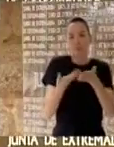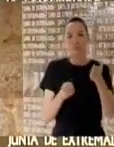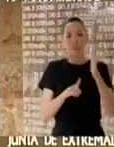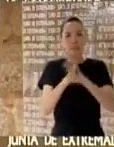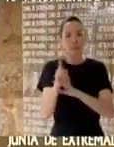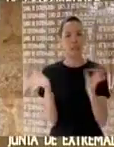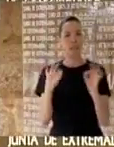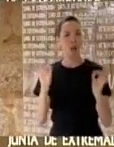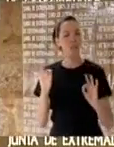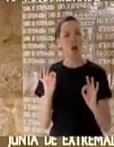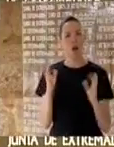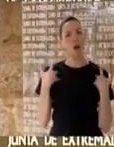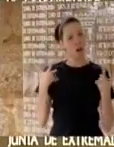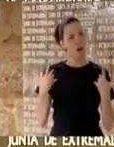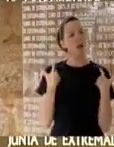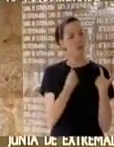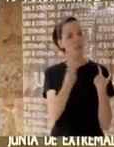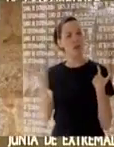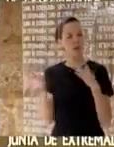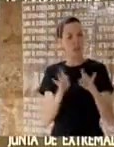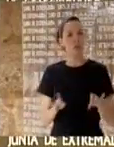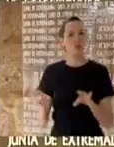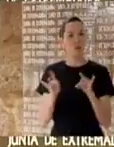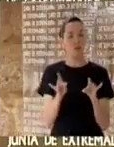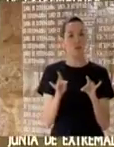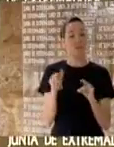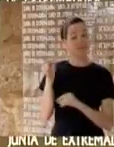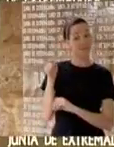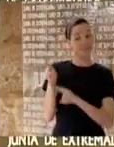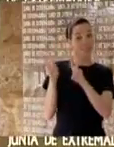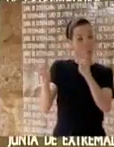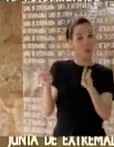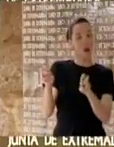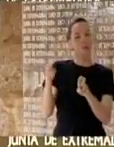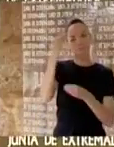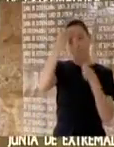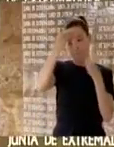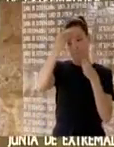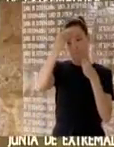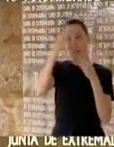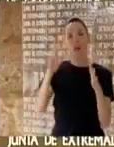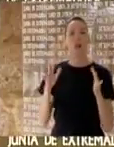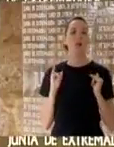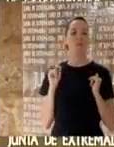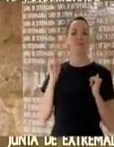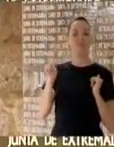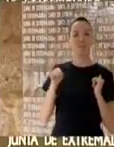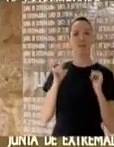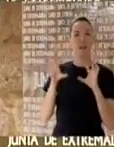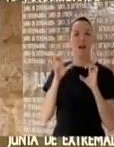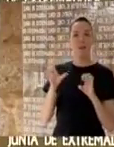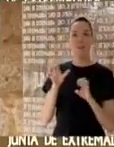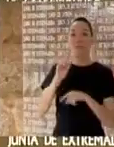merecían. Creo que es el principal, como decía, la principal lección, el principal éxito de la Constitución